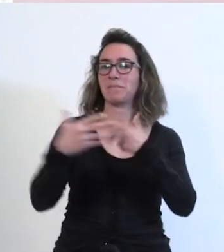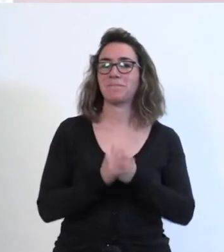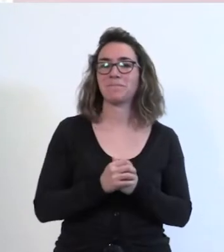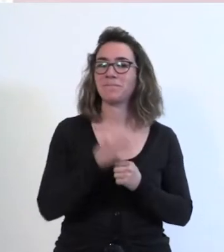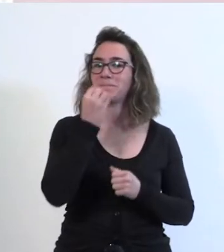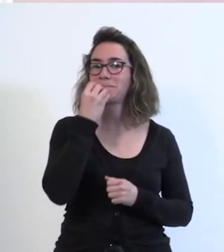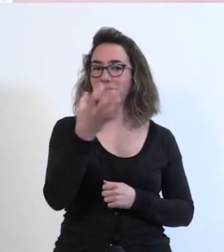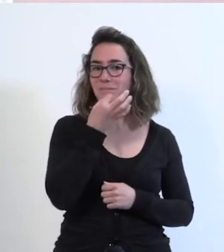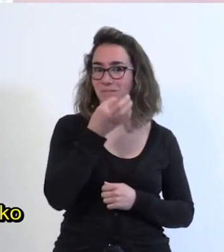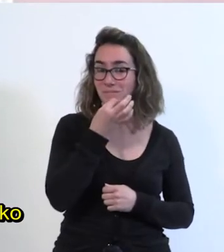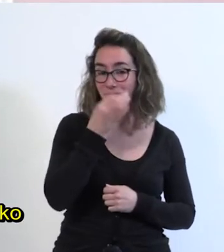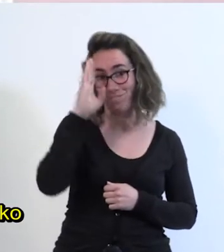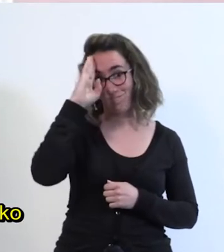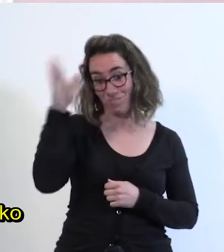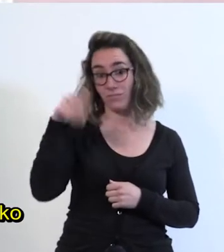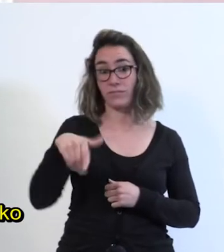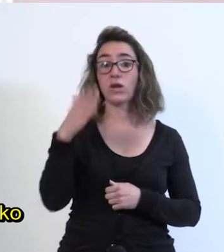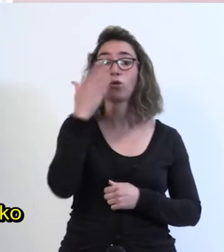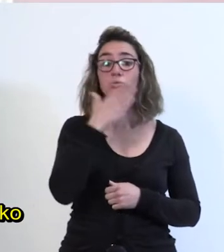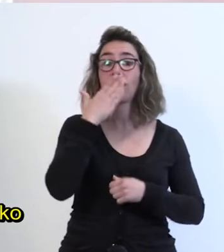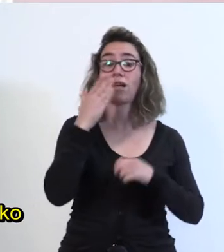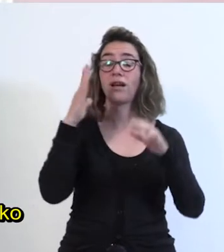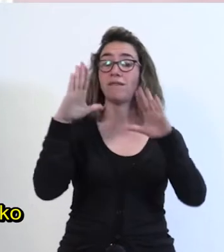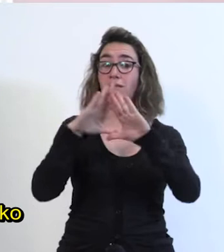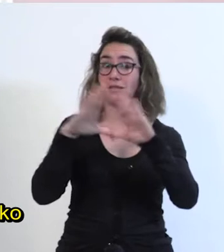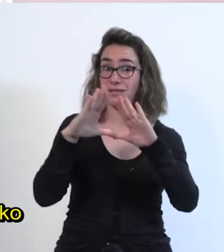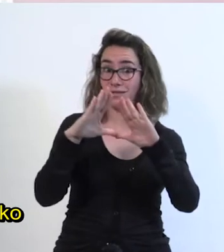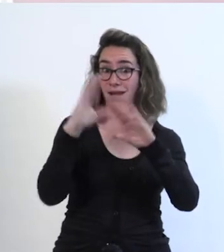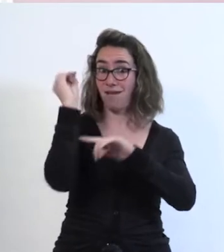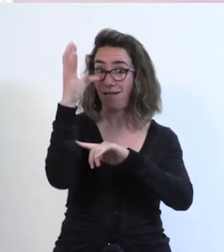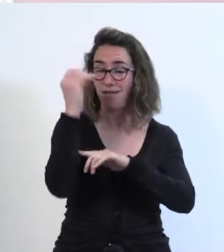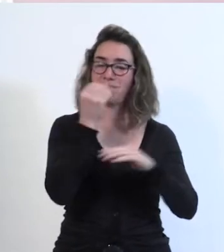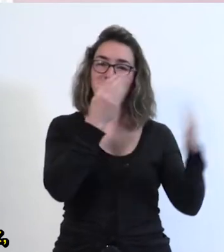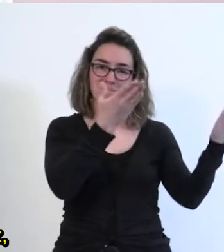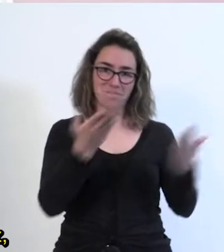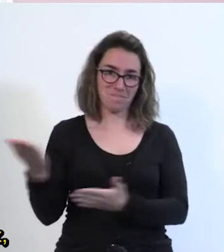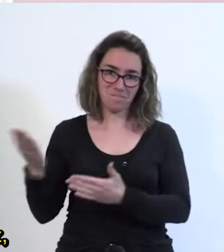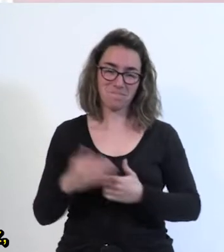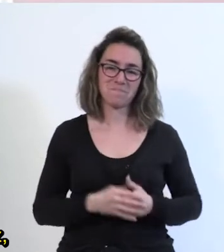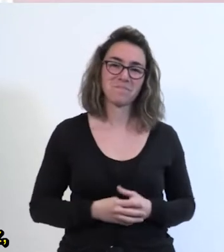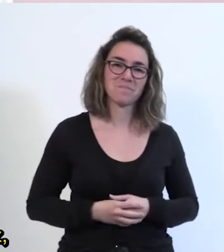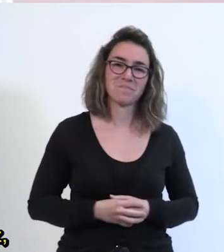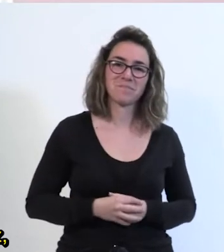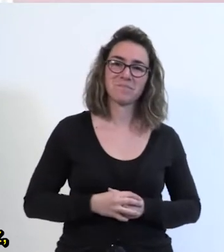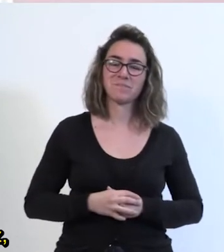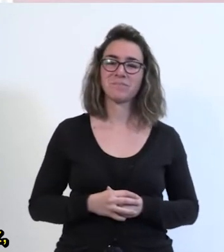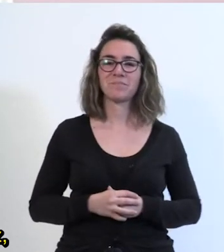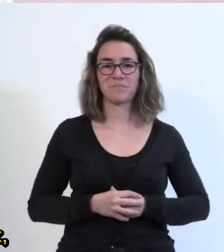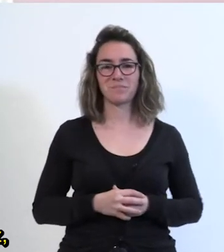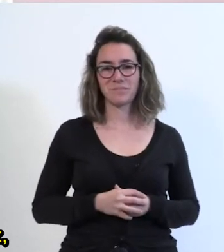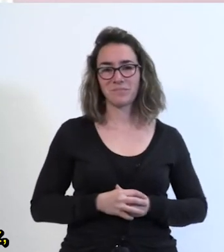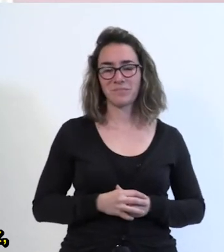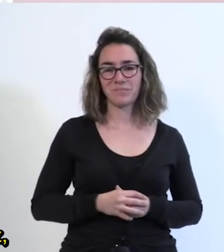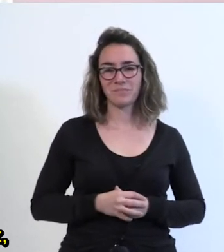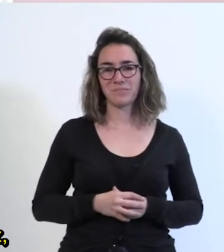Arratsaldeon eta ongi etorri Gasteizko Ahalduntze Feministarako Eskolaren izenean. Abendutik ez ginela elkartzen